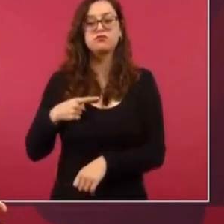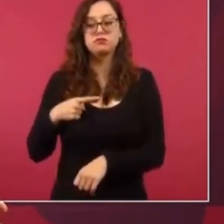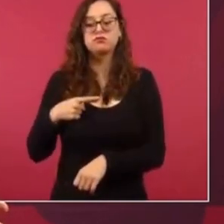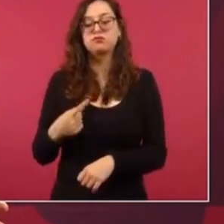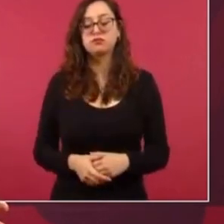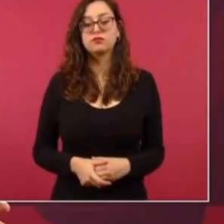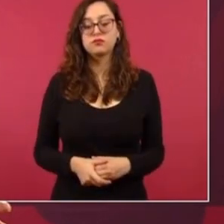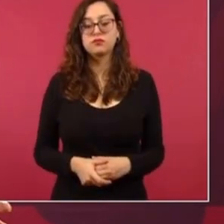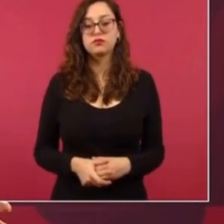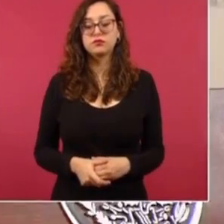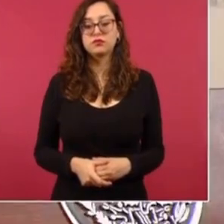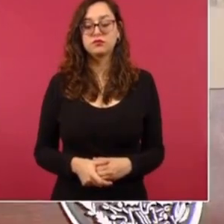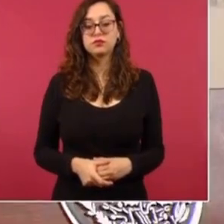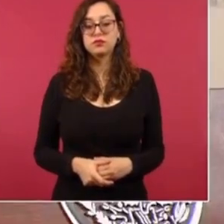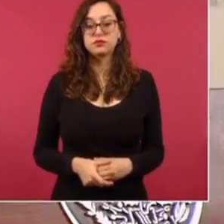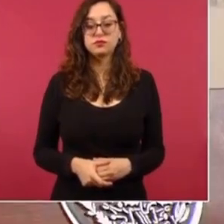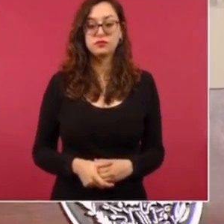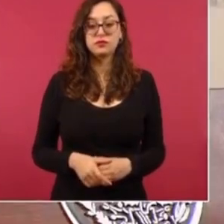Ellos son tan